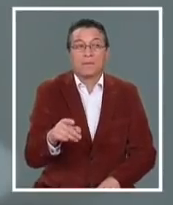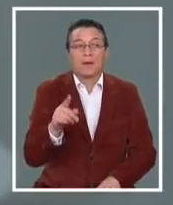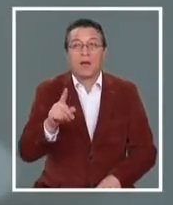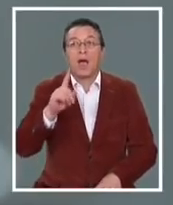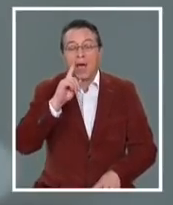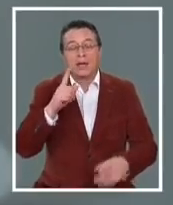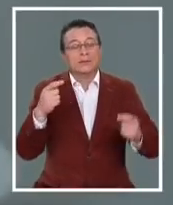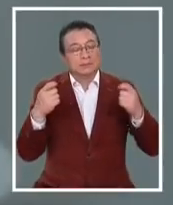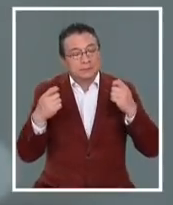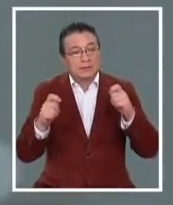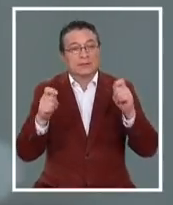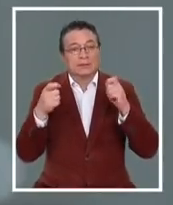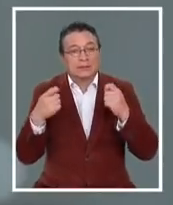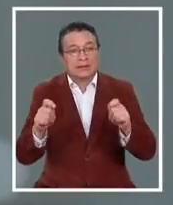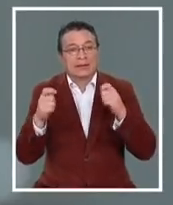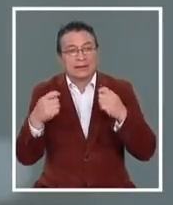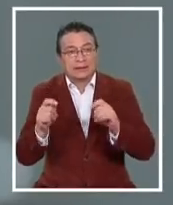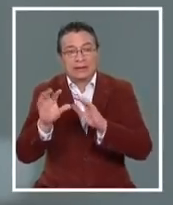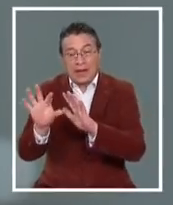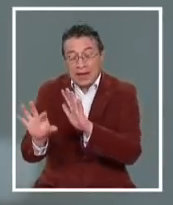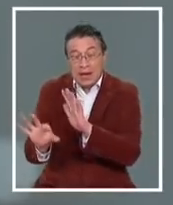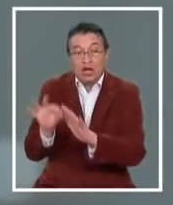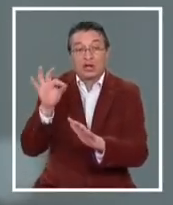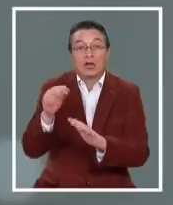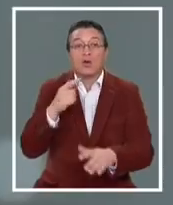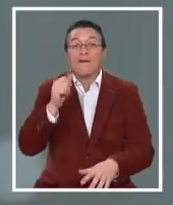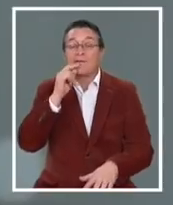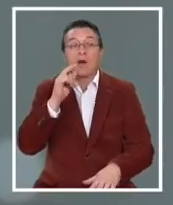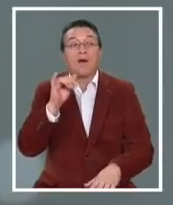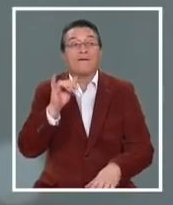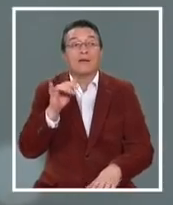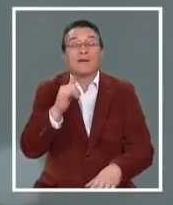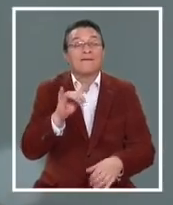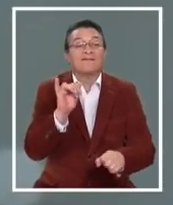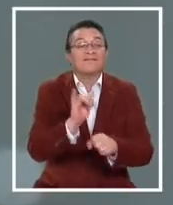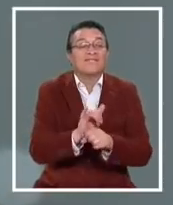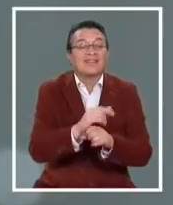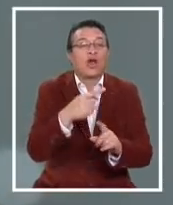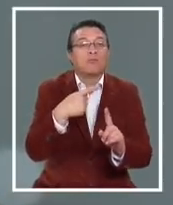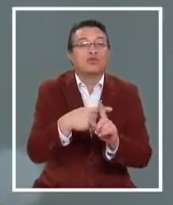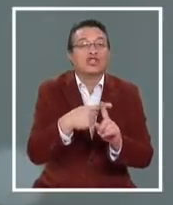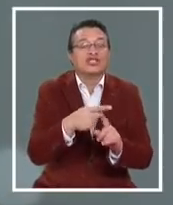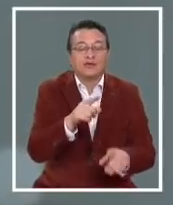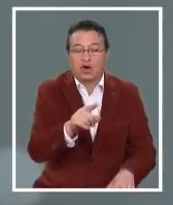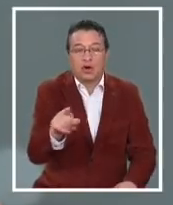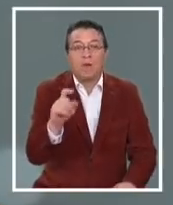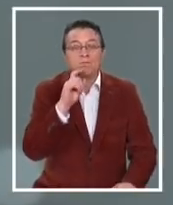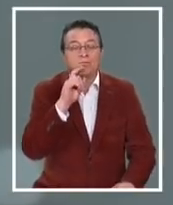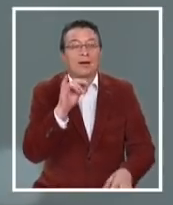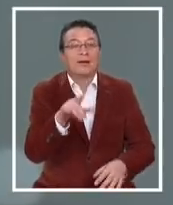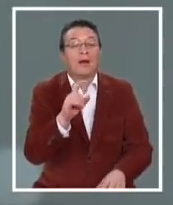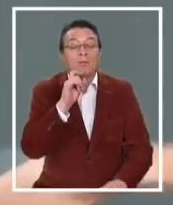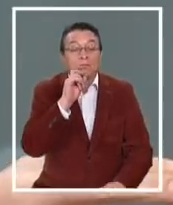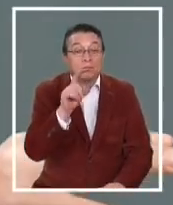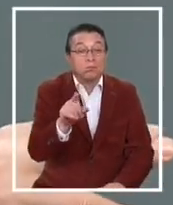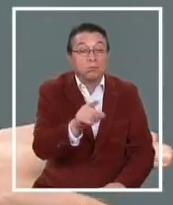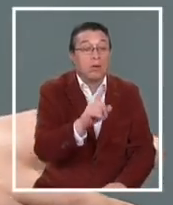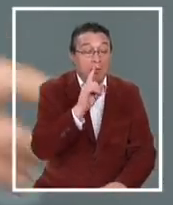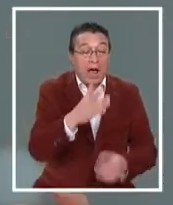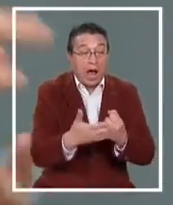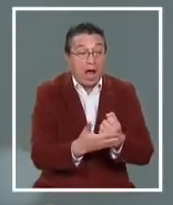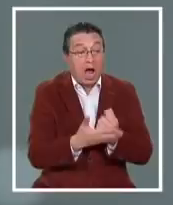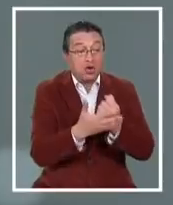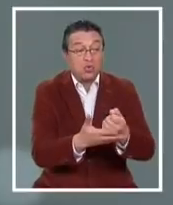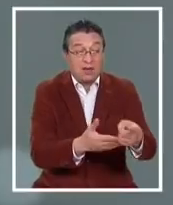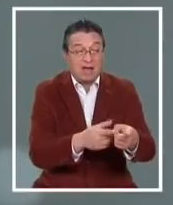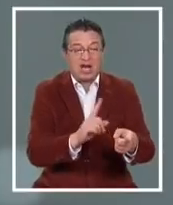ha intentado encontrar los falsos positivos. Es decir, a quien le estoy ayudando